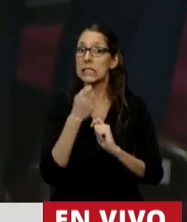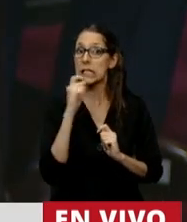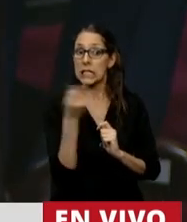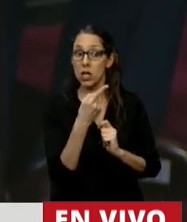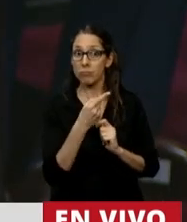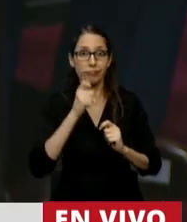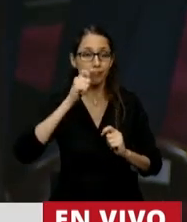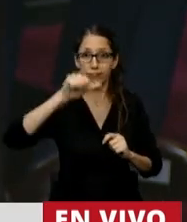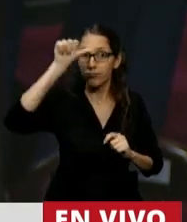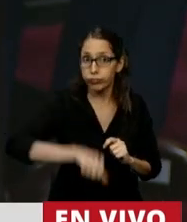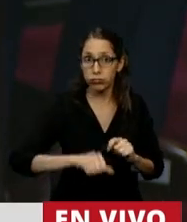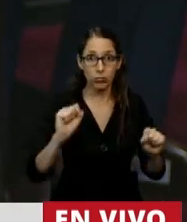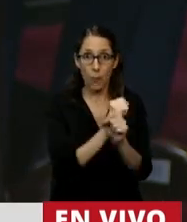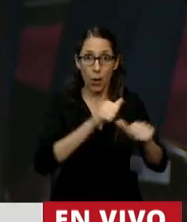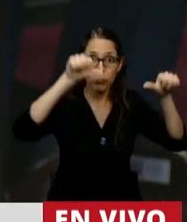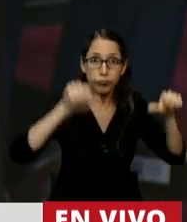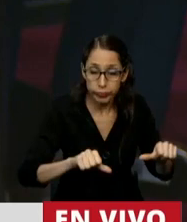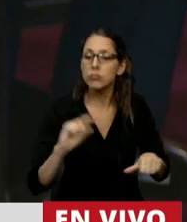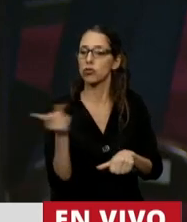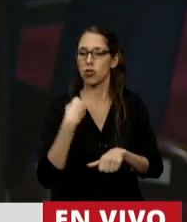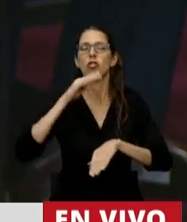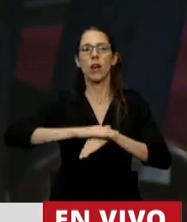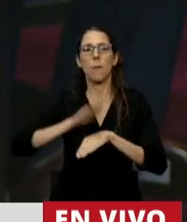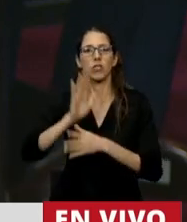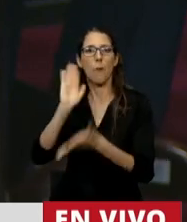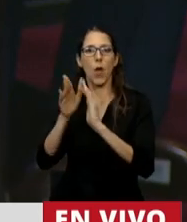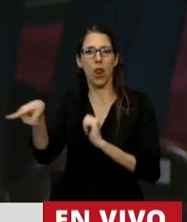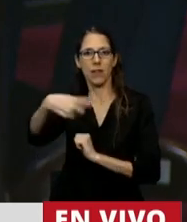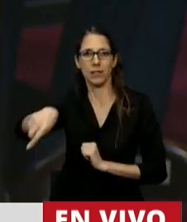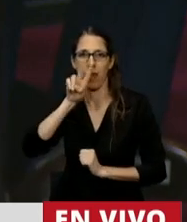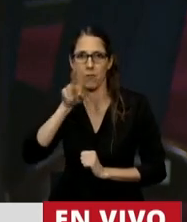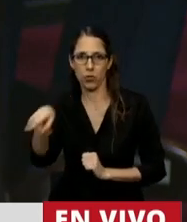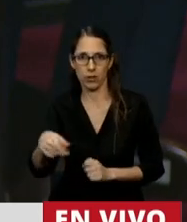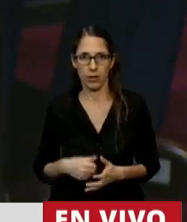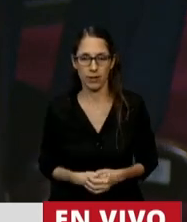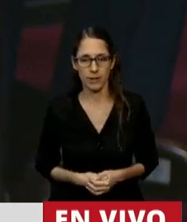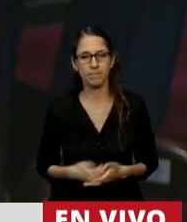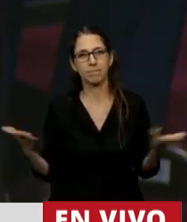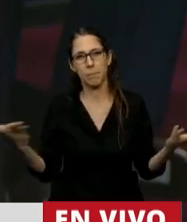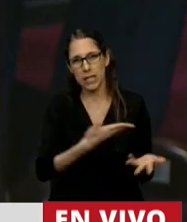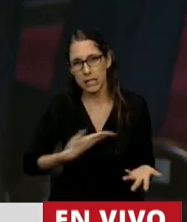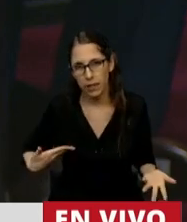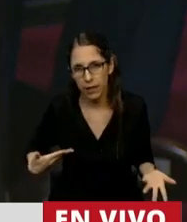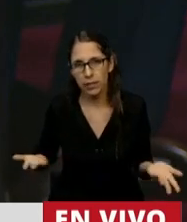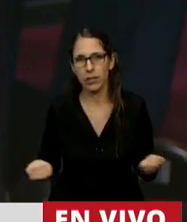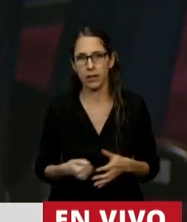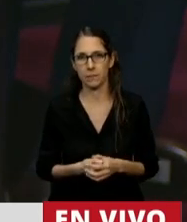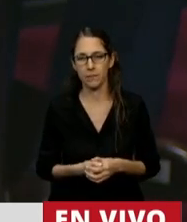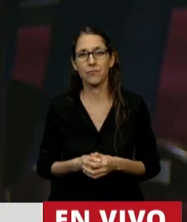también vamos a ejercer violencia institucional sobre las mujeres. Señor presidente,